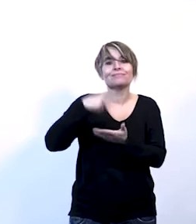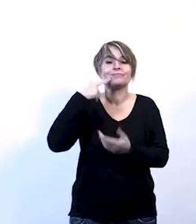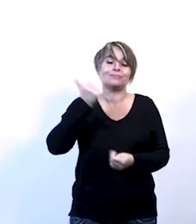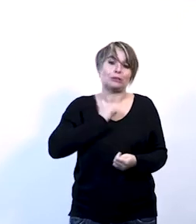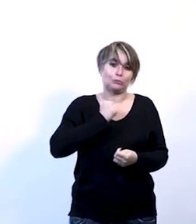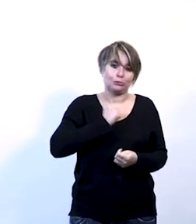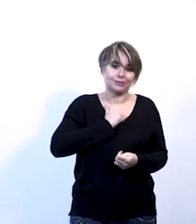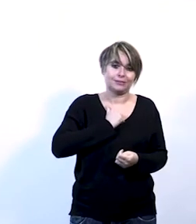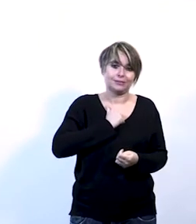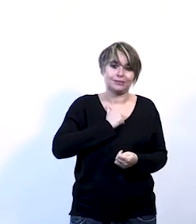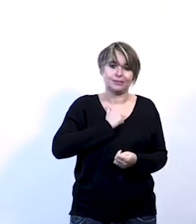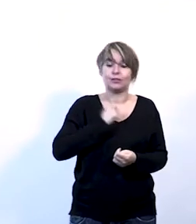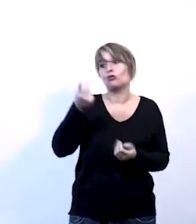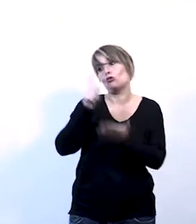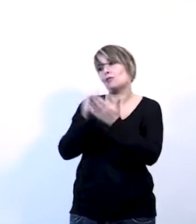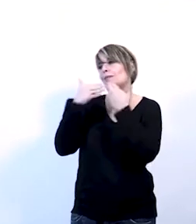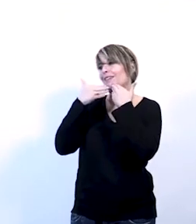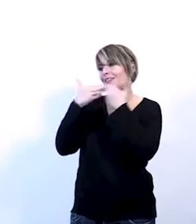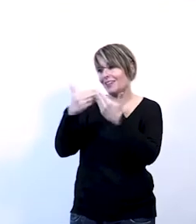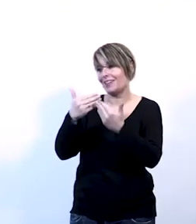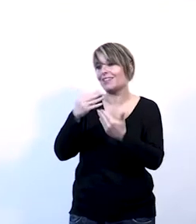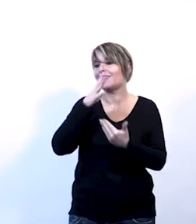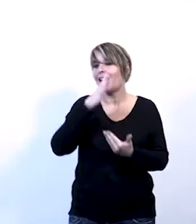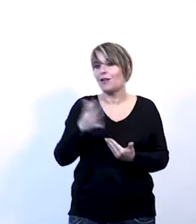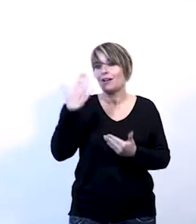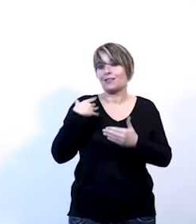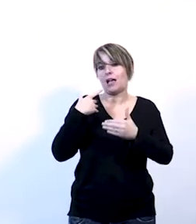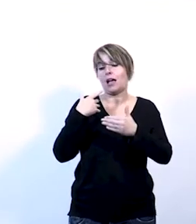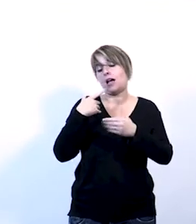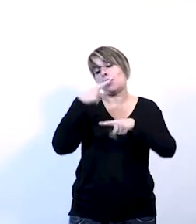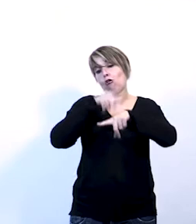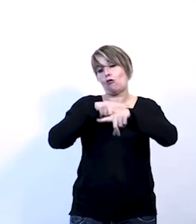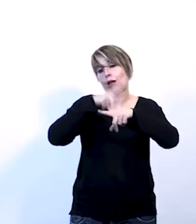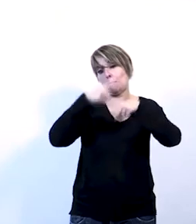ahora para darte de nuevo las gracias y, como estamos a mitad de la charla,